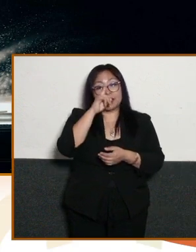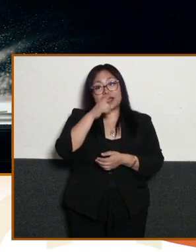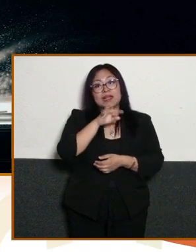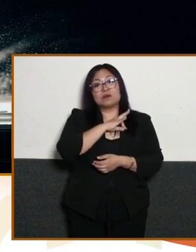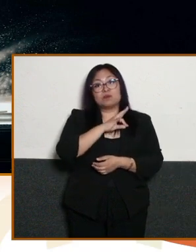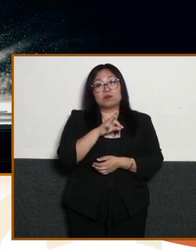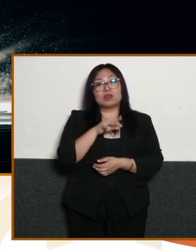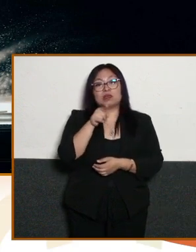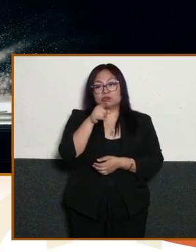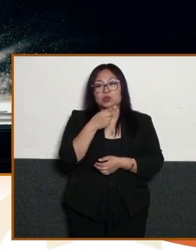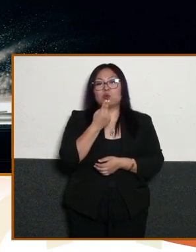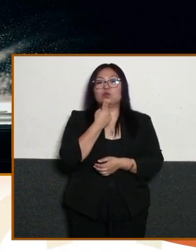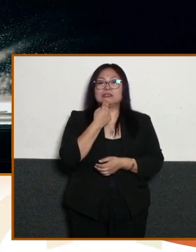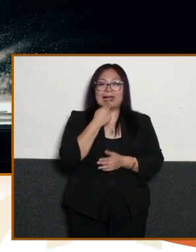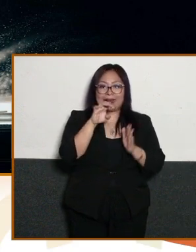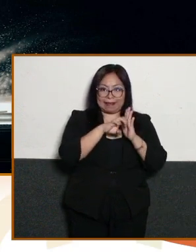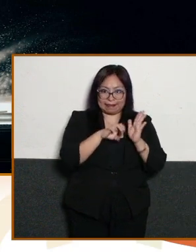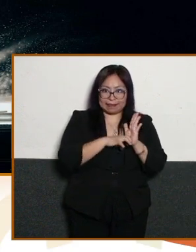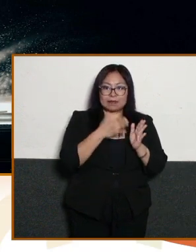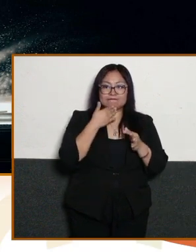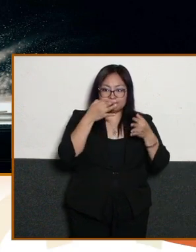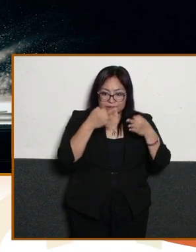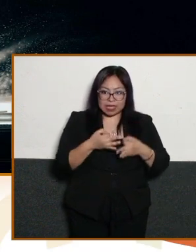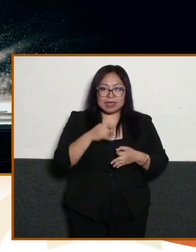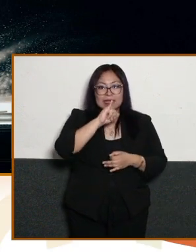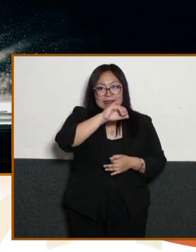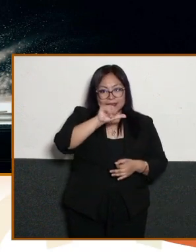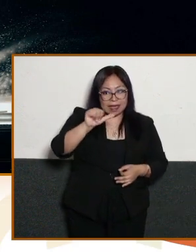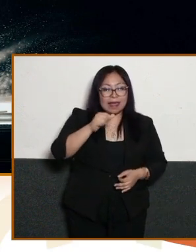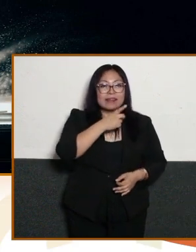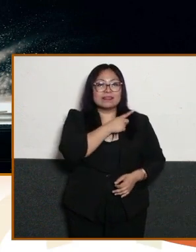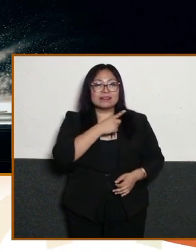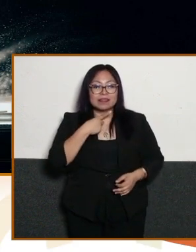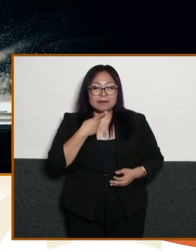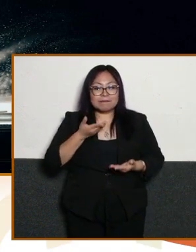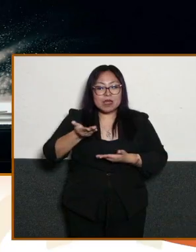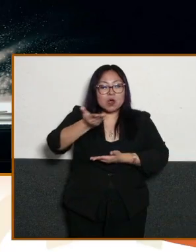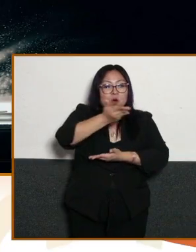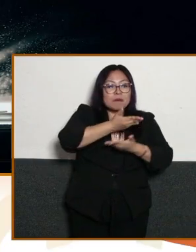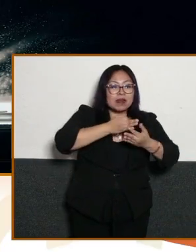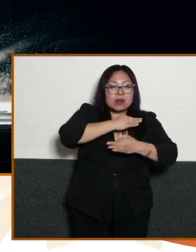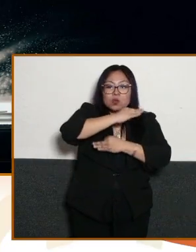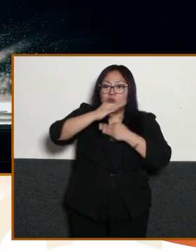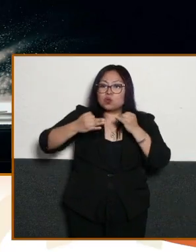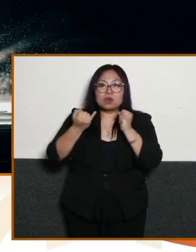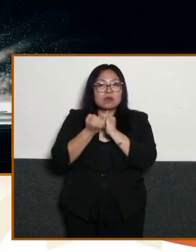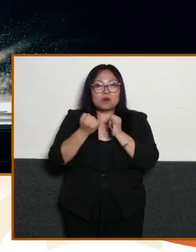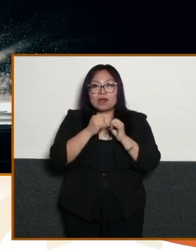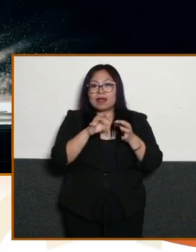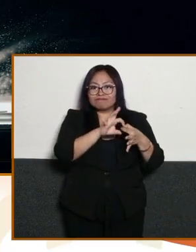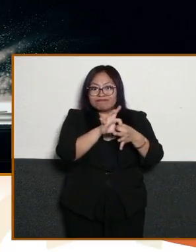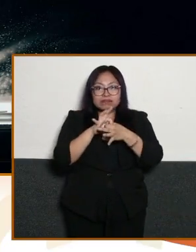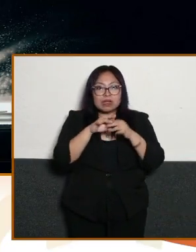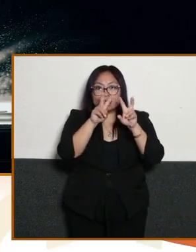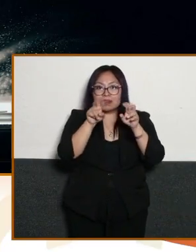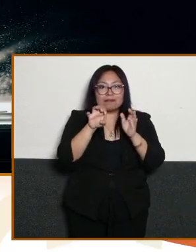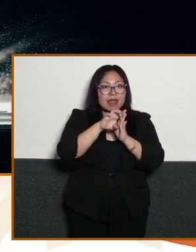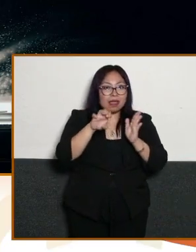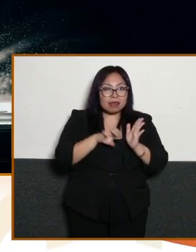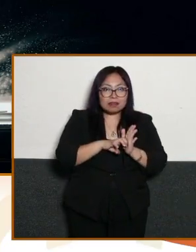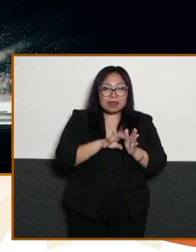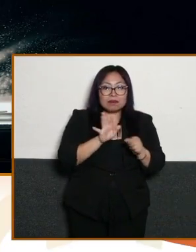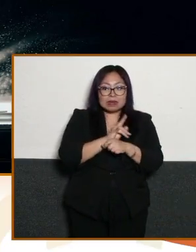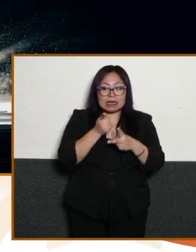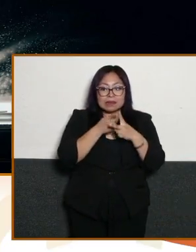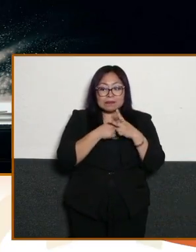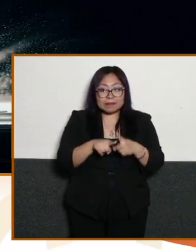uso ético de la inteligencia artificial, necesitamos hacer que la ética sea parte de la discusión y que de hecho la ética sea quien hace